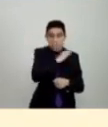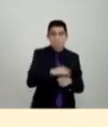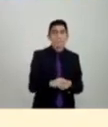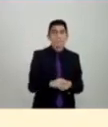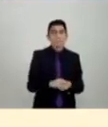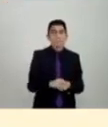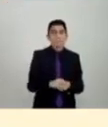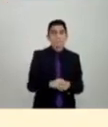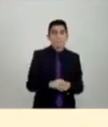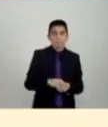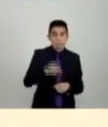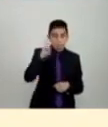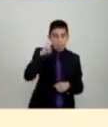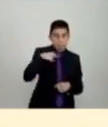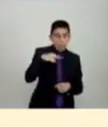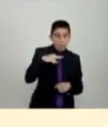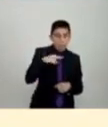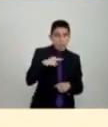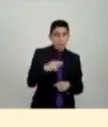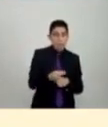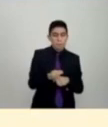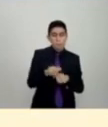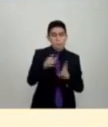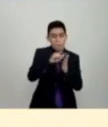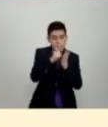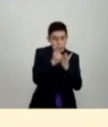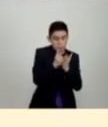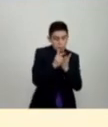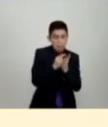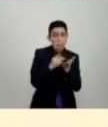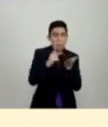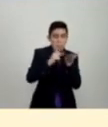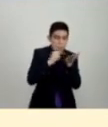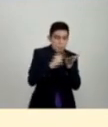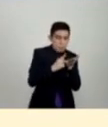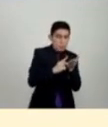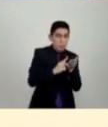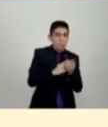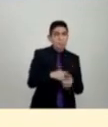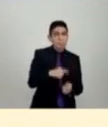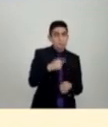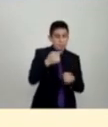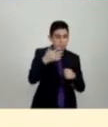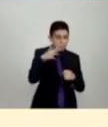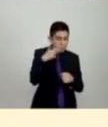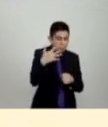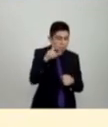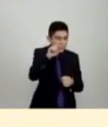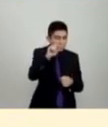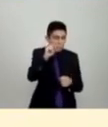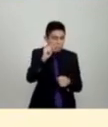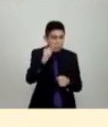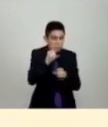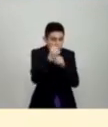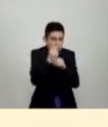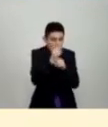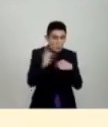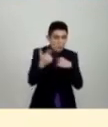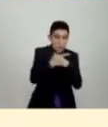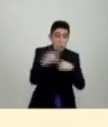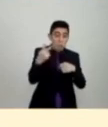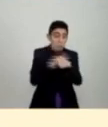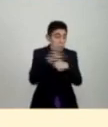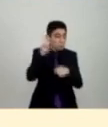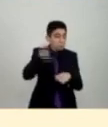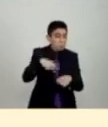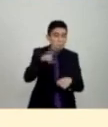primeras 70, 80 páginas, las dos mujeres investigan algo que no pasó, ¿no?